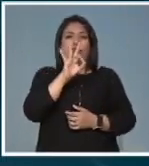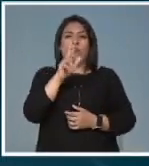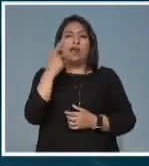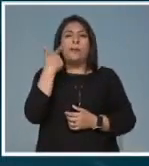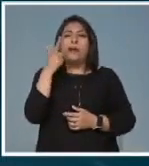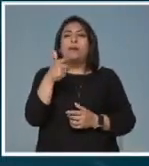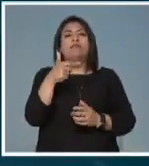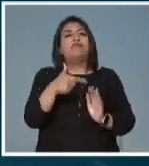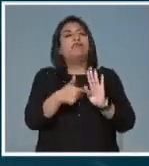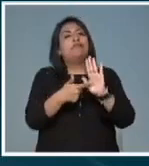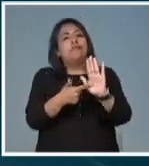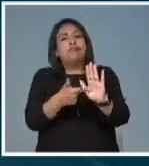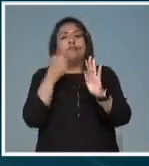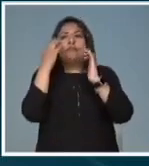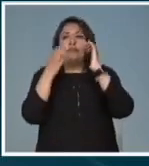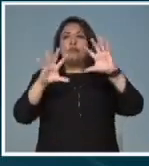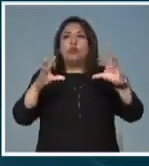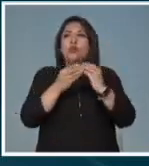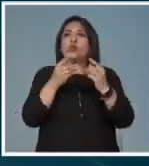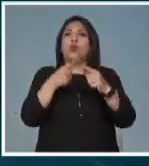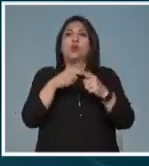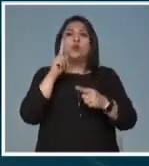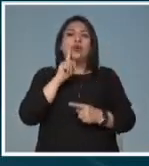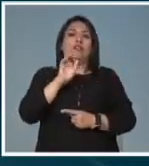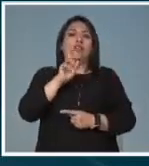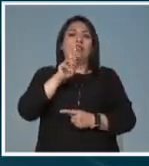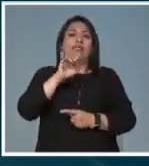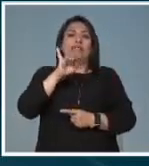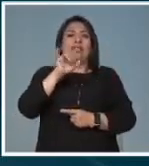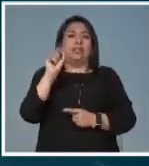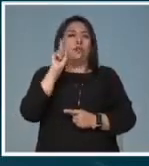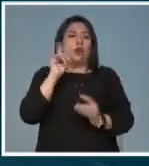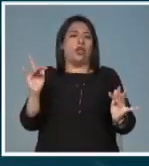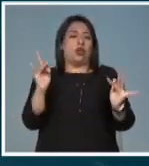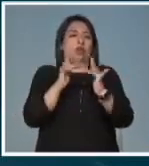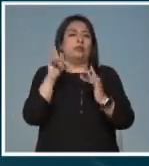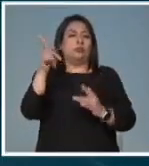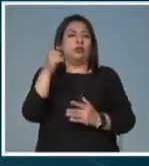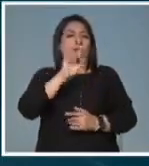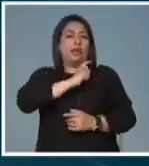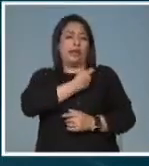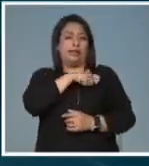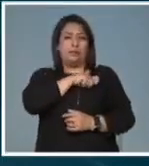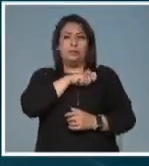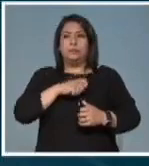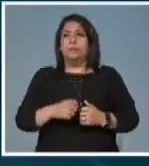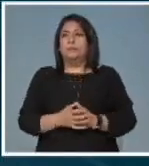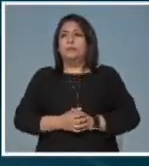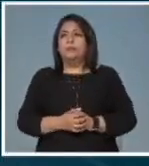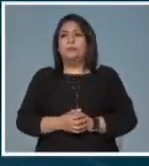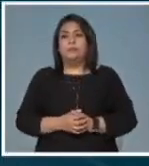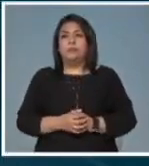breve recorrido por esta muestra en compañía de Francina Islas, nuestra corresponsal en España.